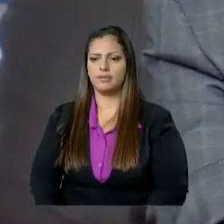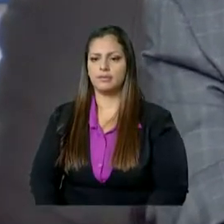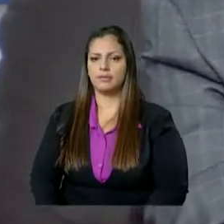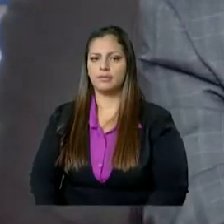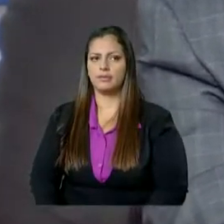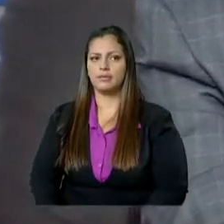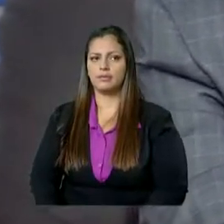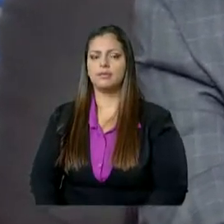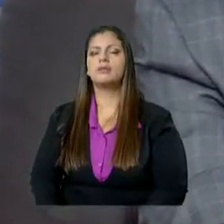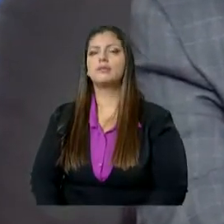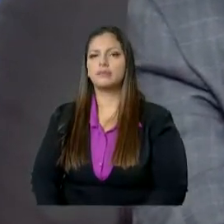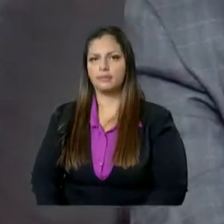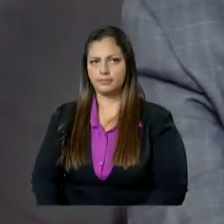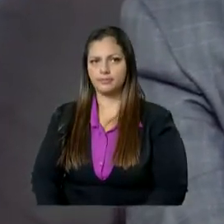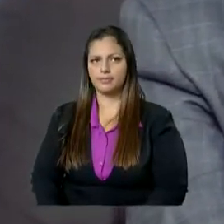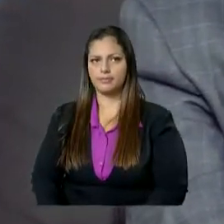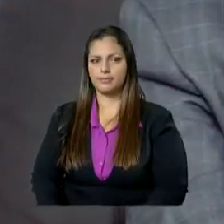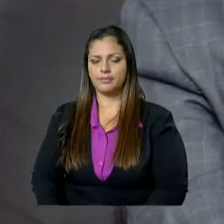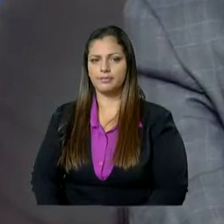guayas